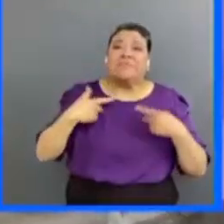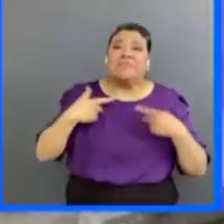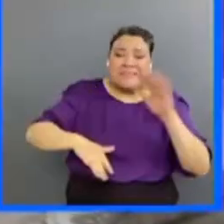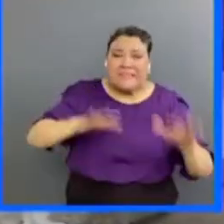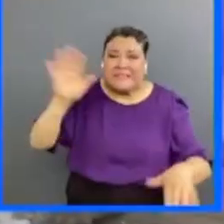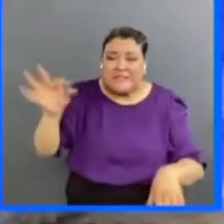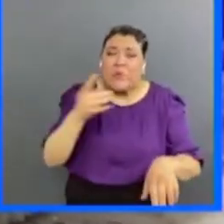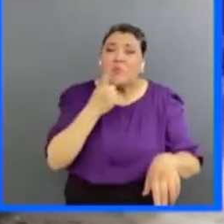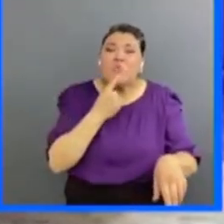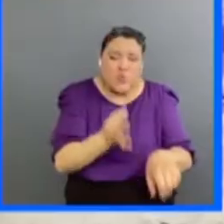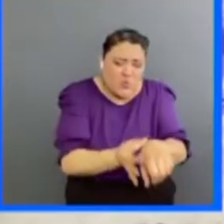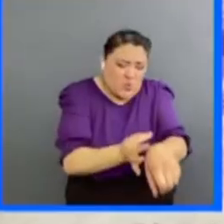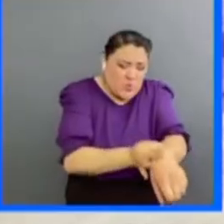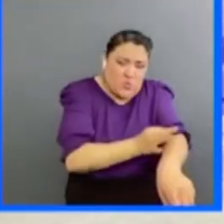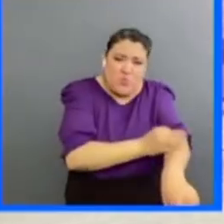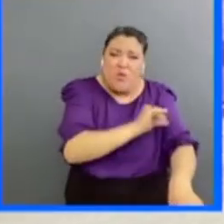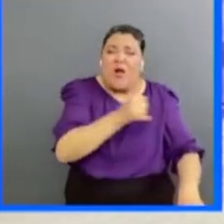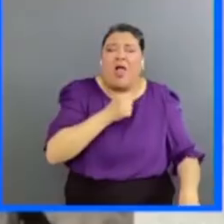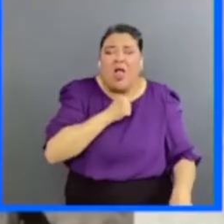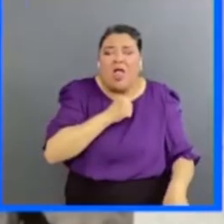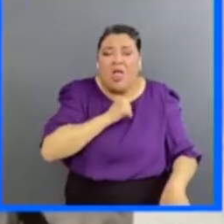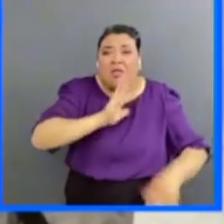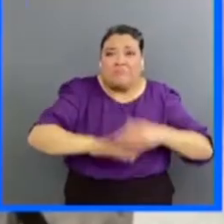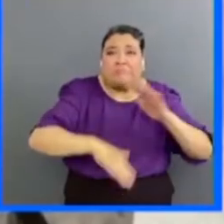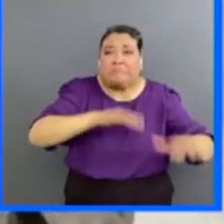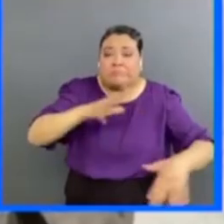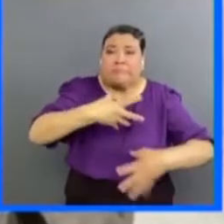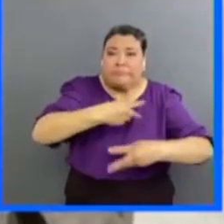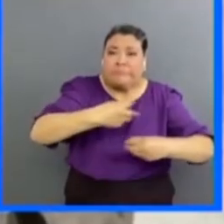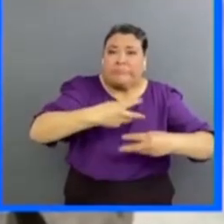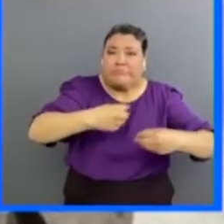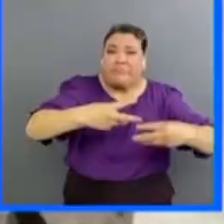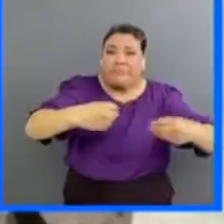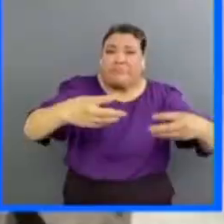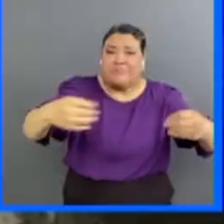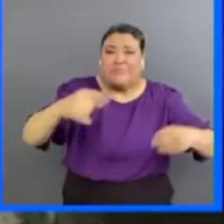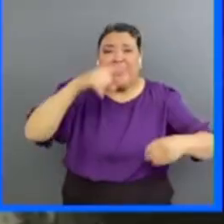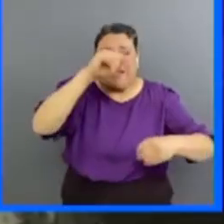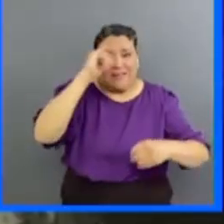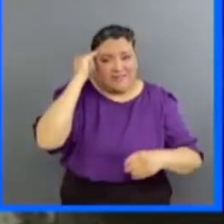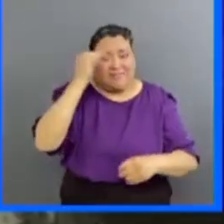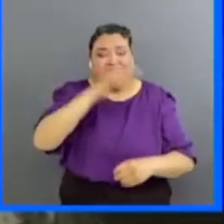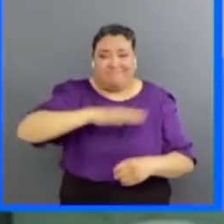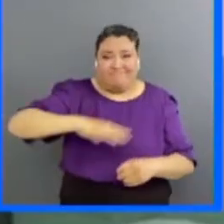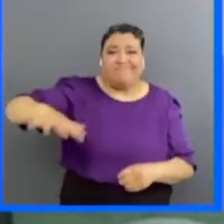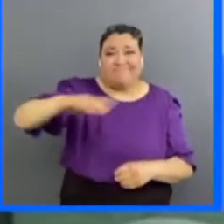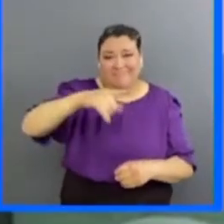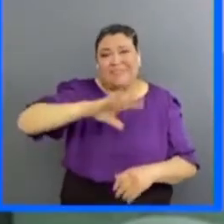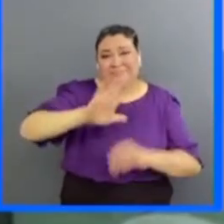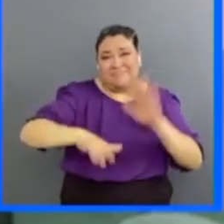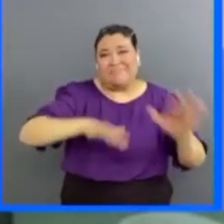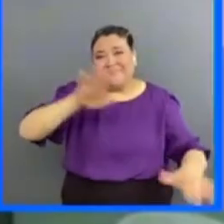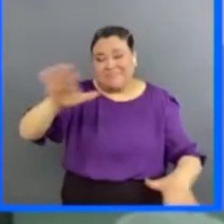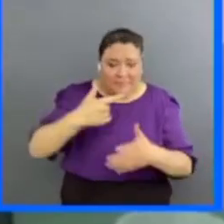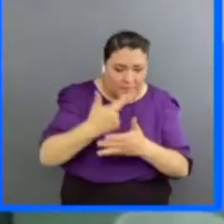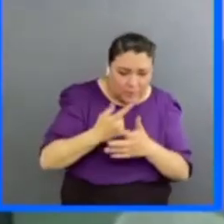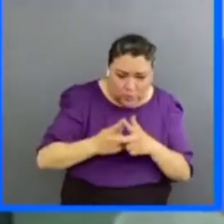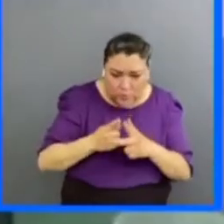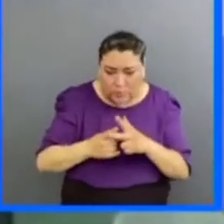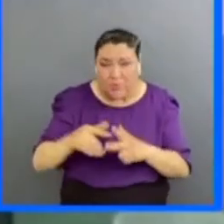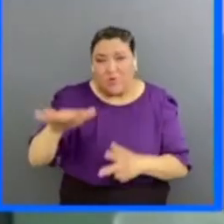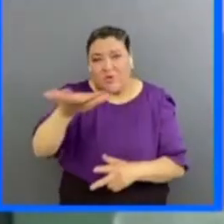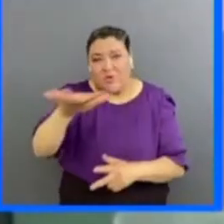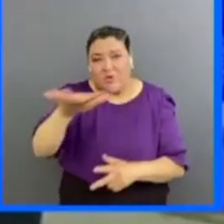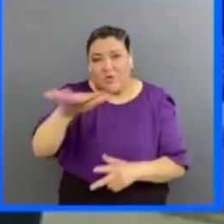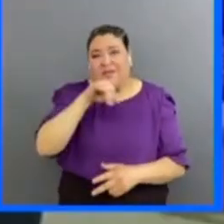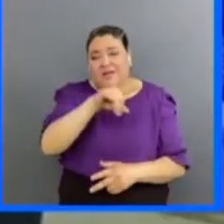que ha significado un repunte de contagios principalmente entre la población indígena. Con datos de la Secretaría de Salud del Estado, del 1 de